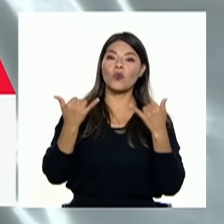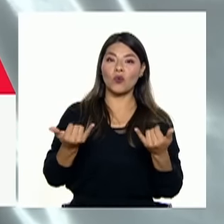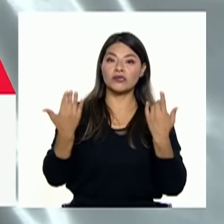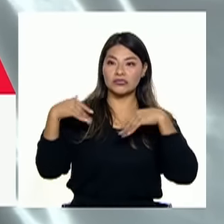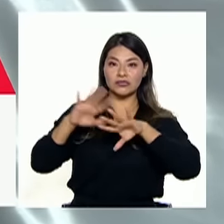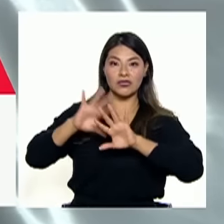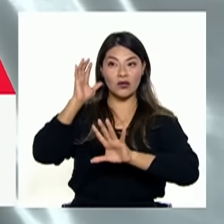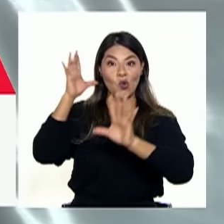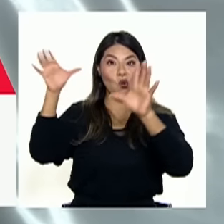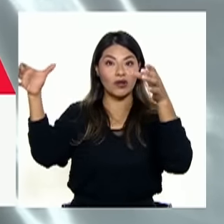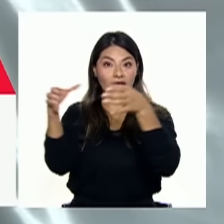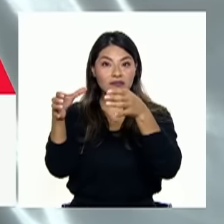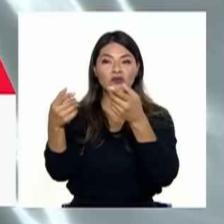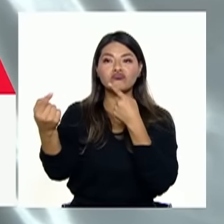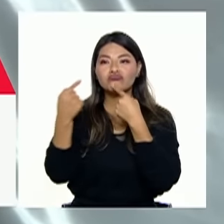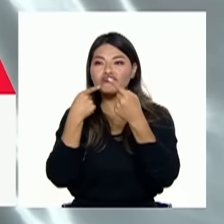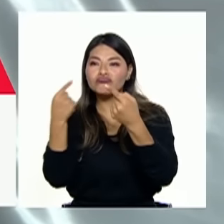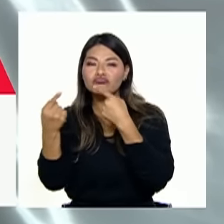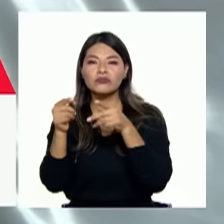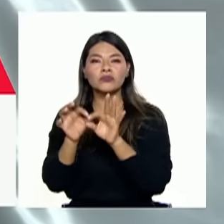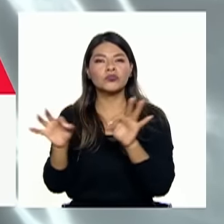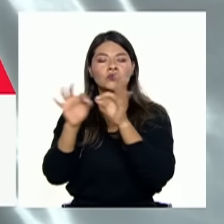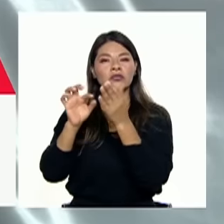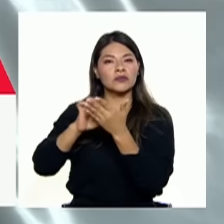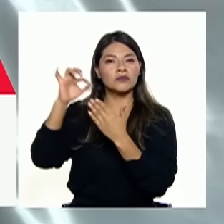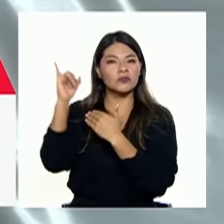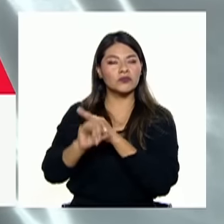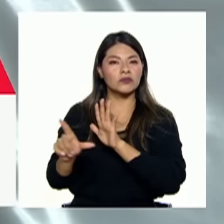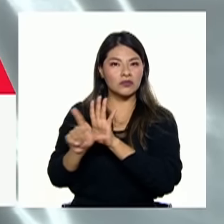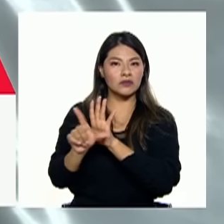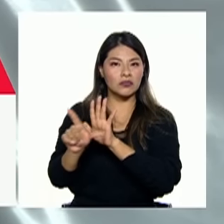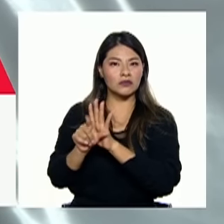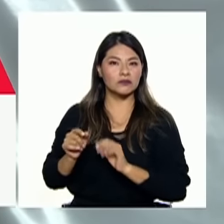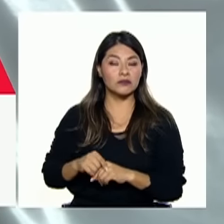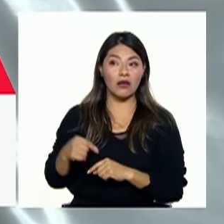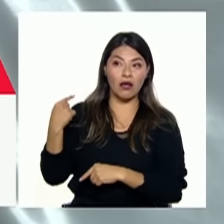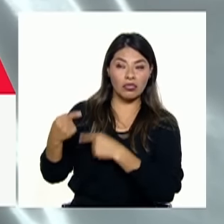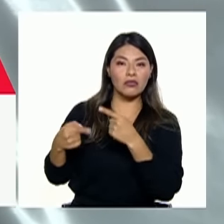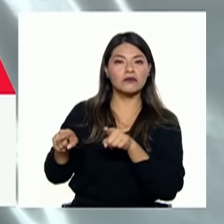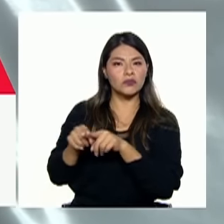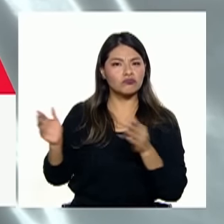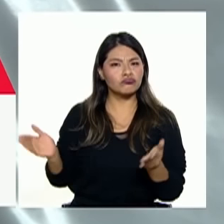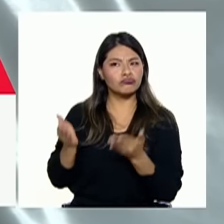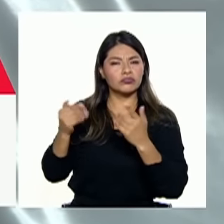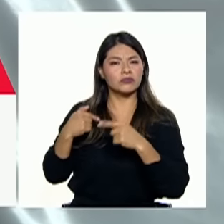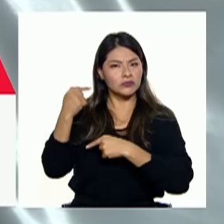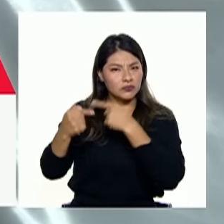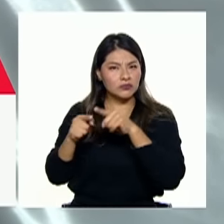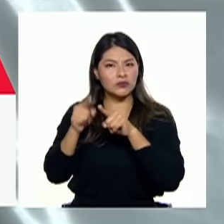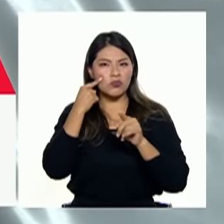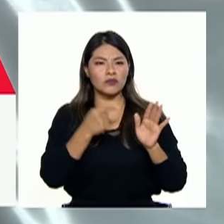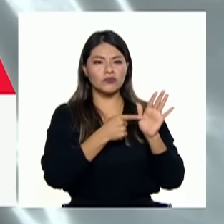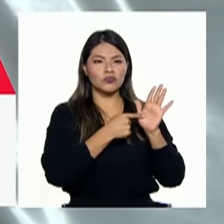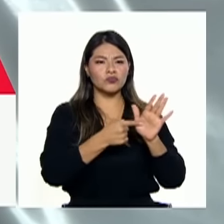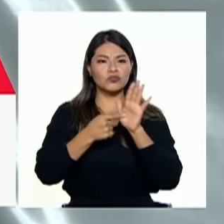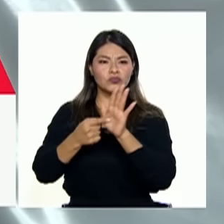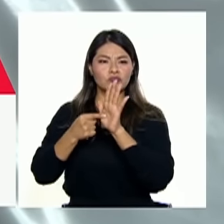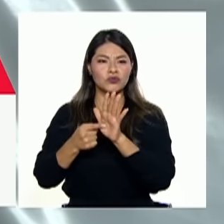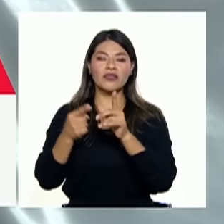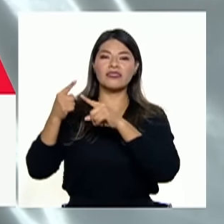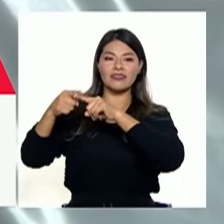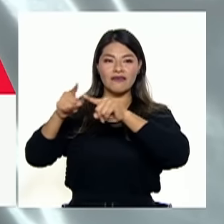República un importante proyecto de ley que fue motivado por nuestras constantes presentaciones